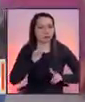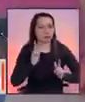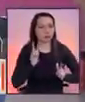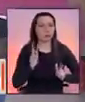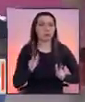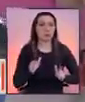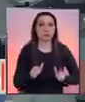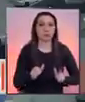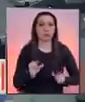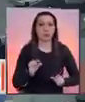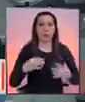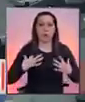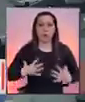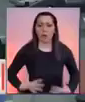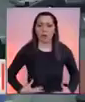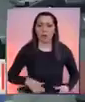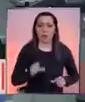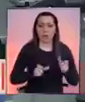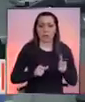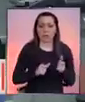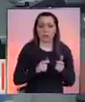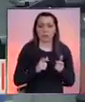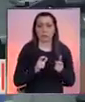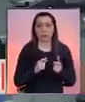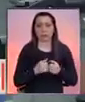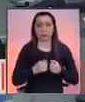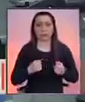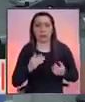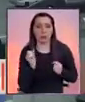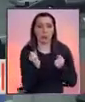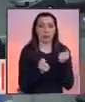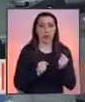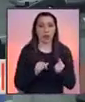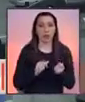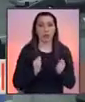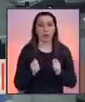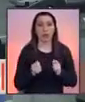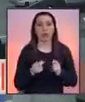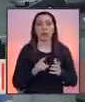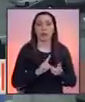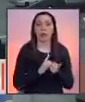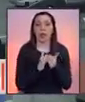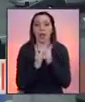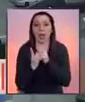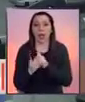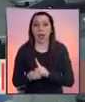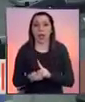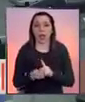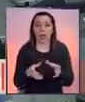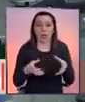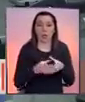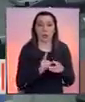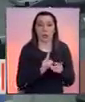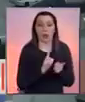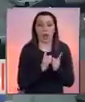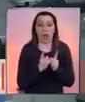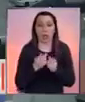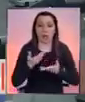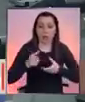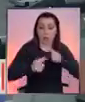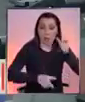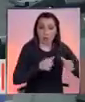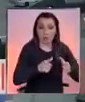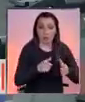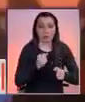Poquita ropa, la gente era desinhibida para bailar. Hoy, si tú ves 15 años después, claro, el ritmo cambió y el modo de la gente